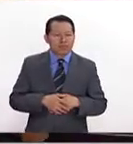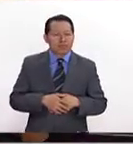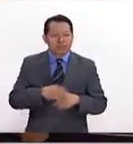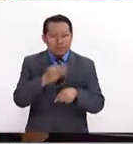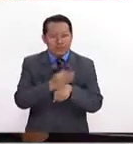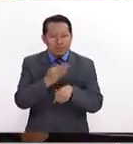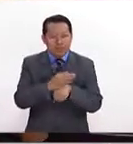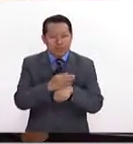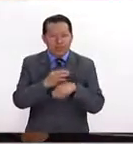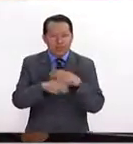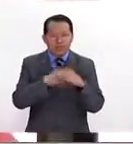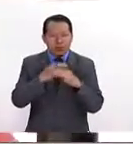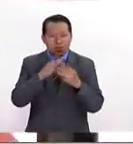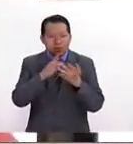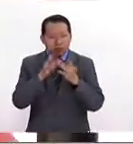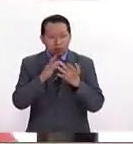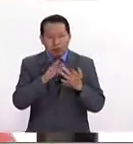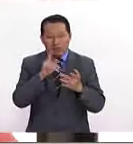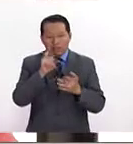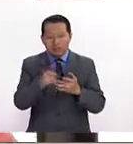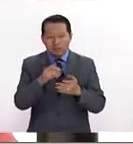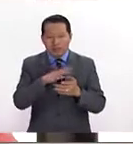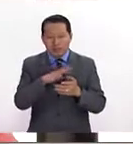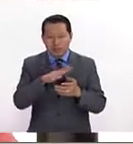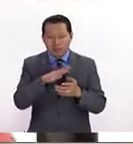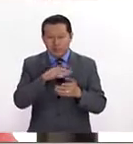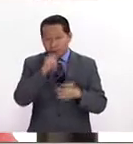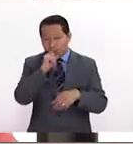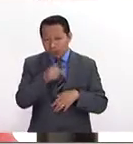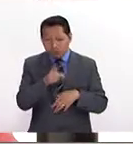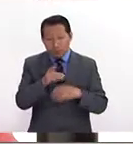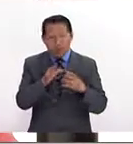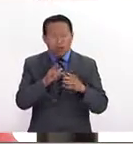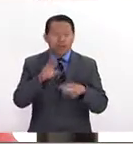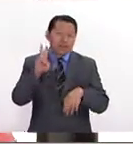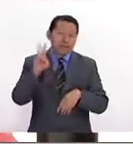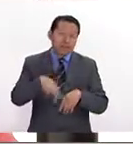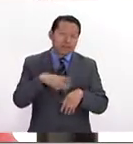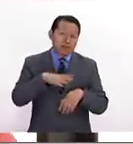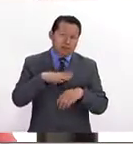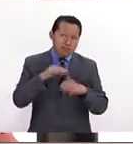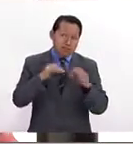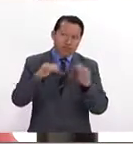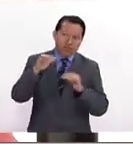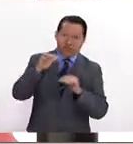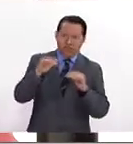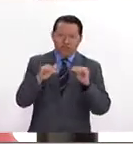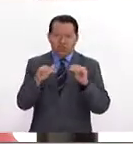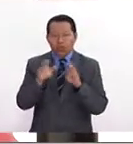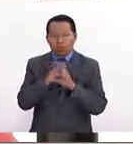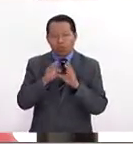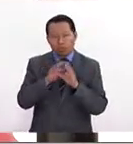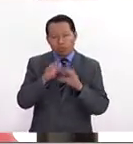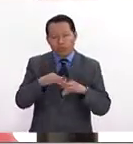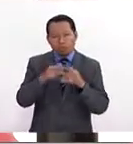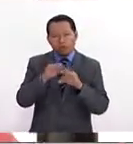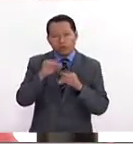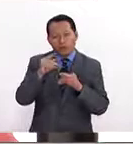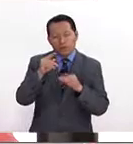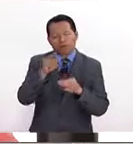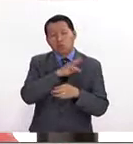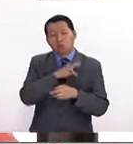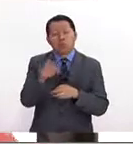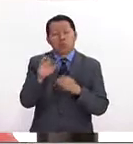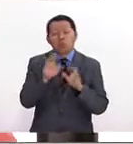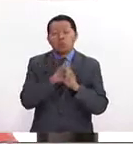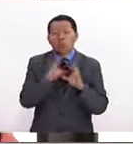en la era de la globalización, la distancia sí es un elemento que hay que tomar en cuenta. Sin embargo, prácticamente pues, podemos estar en cualquier